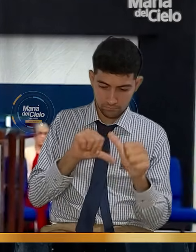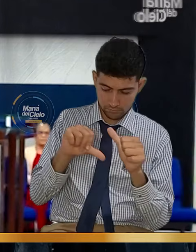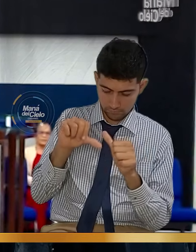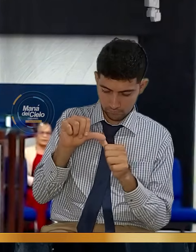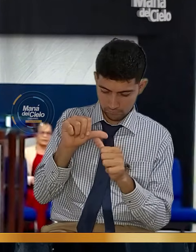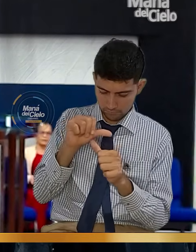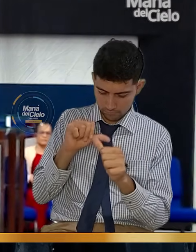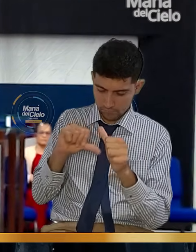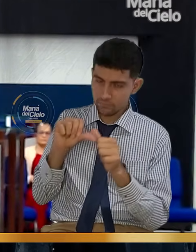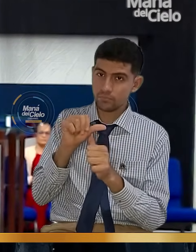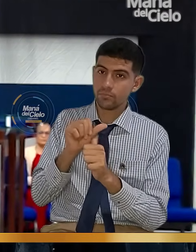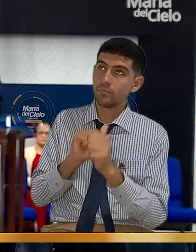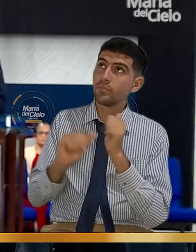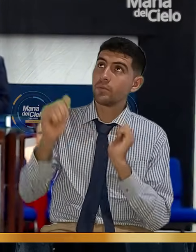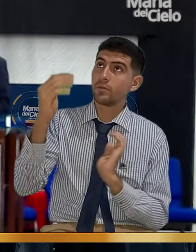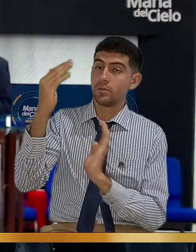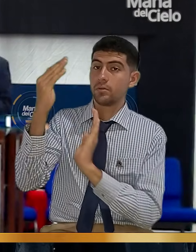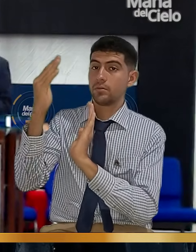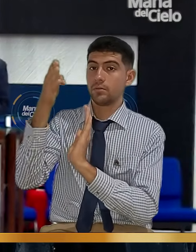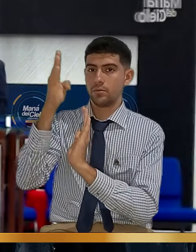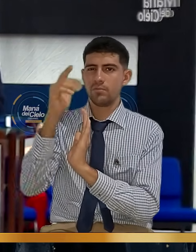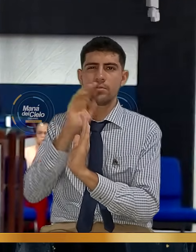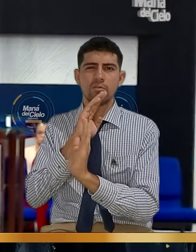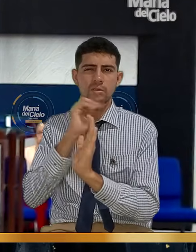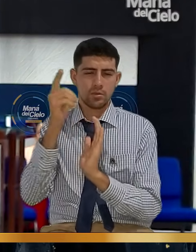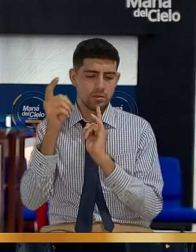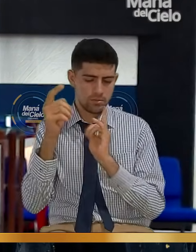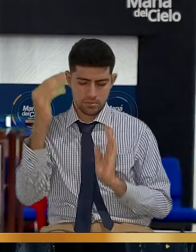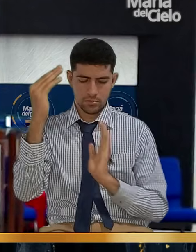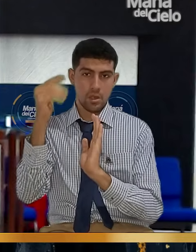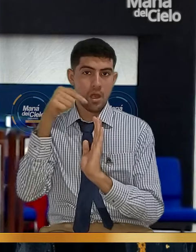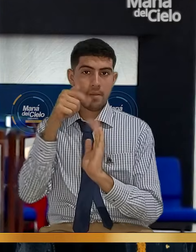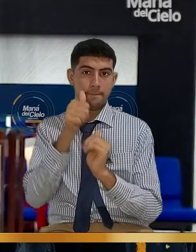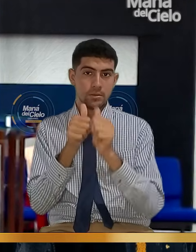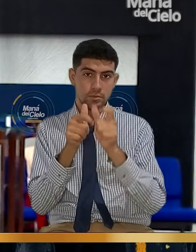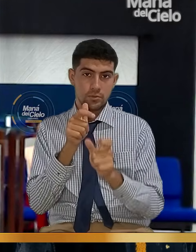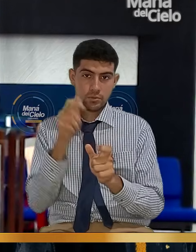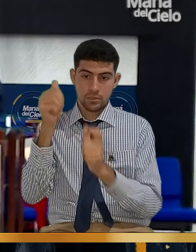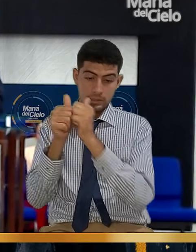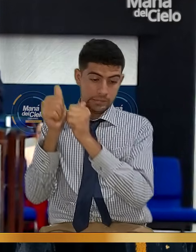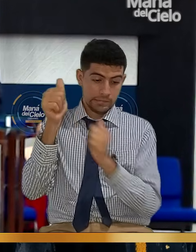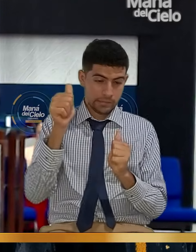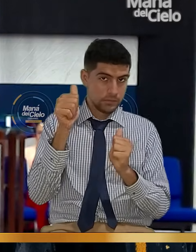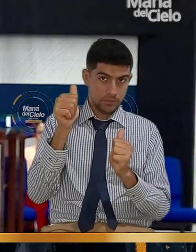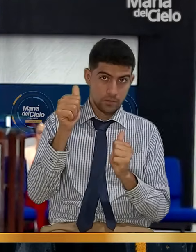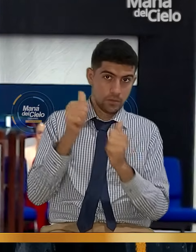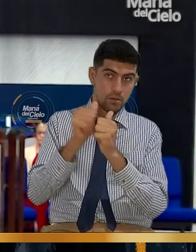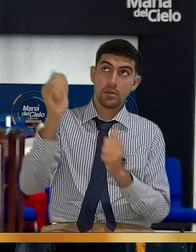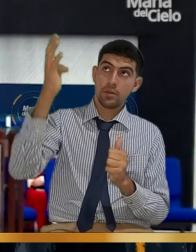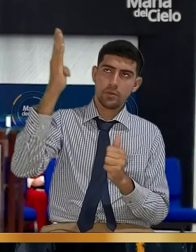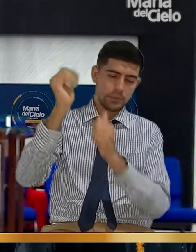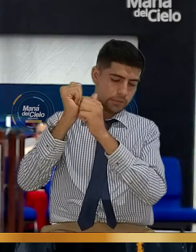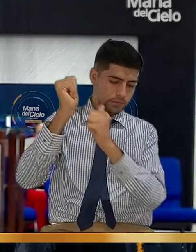de restauración del distrito. Es decir, que me va a tocar que trabajar con los apartados. Y estoy muy